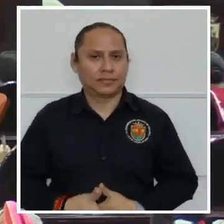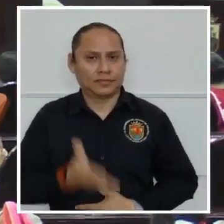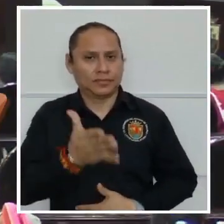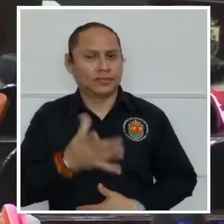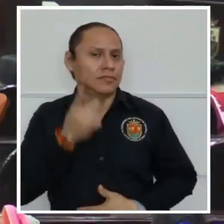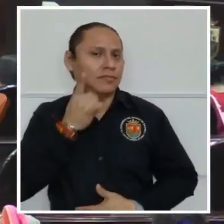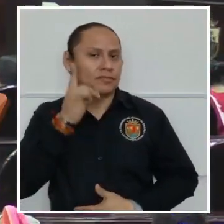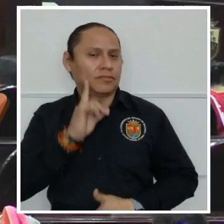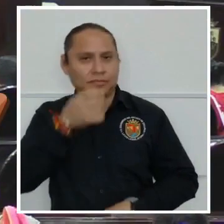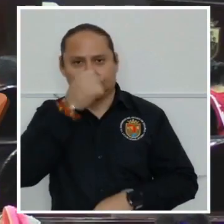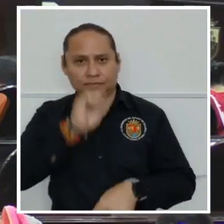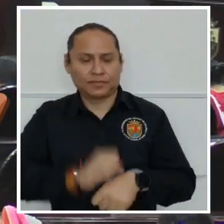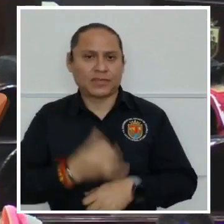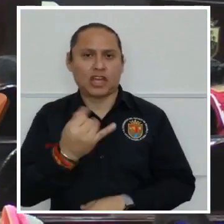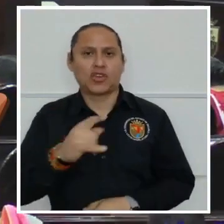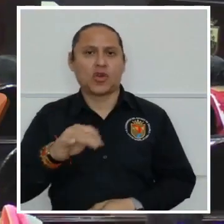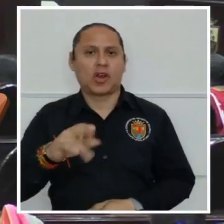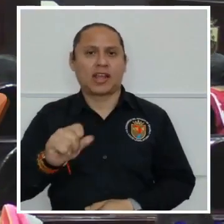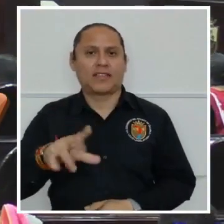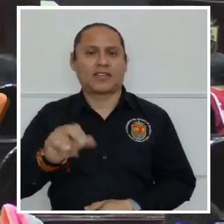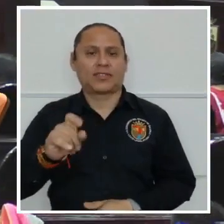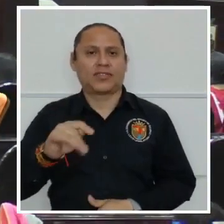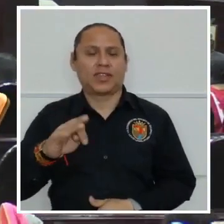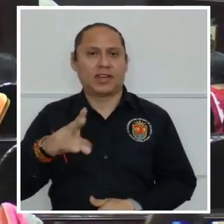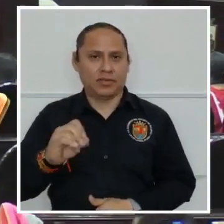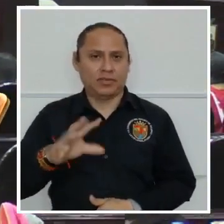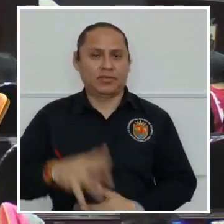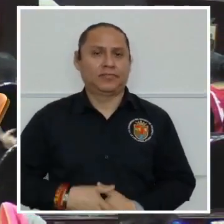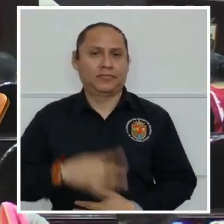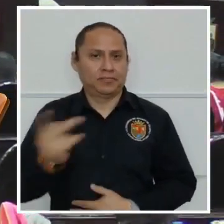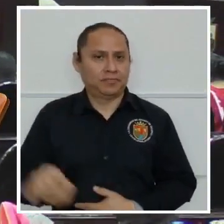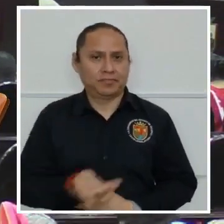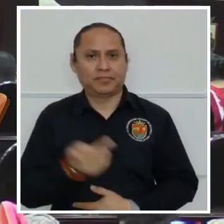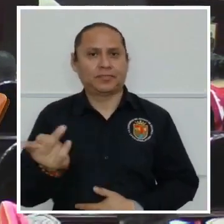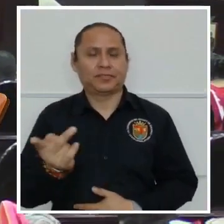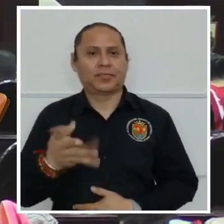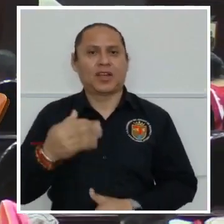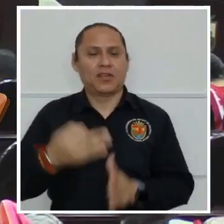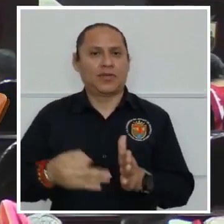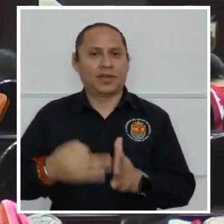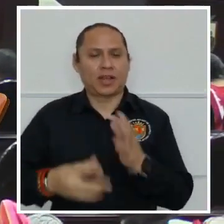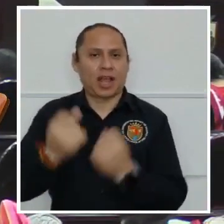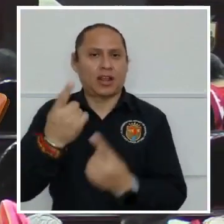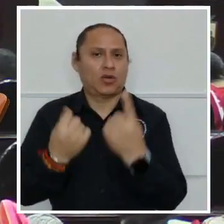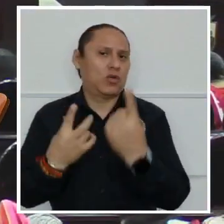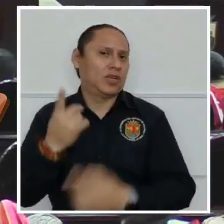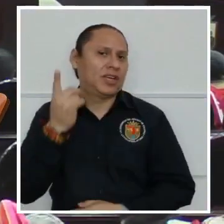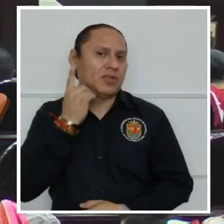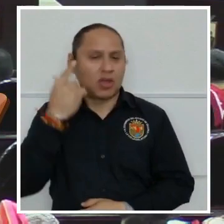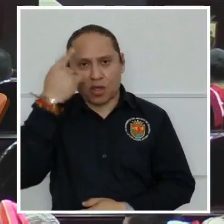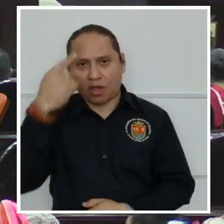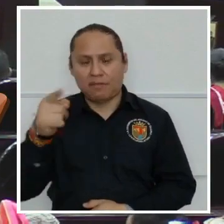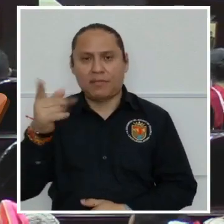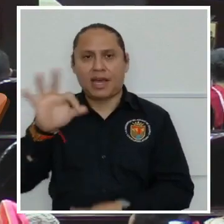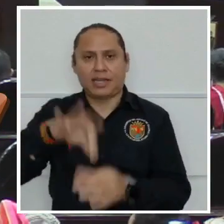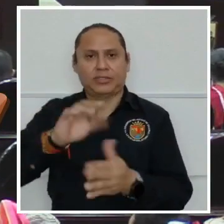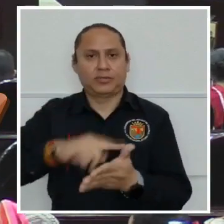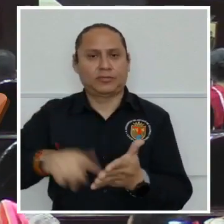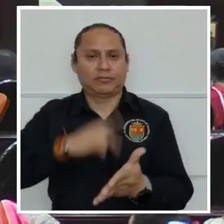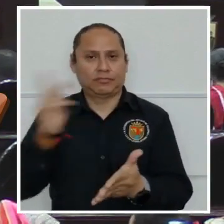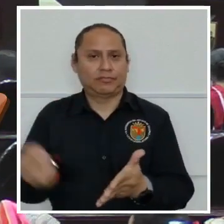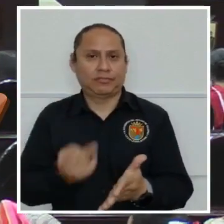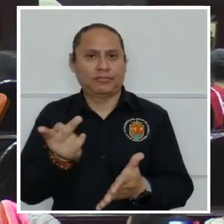Solicito a la diputada secretaria Yolanda del Rosario Correa González se sirva a verificar si falta algún diputado por emitir su